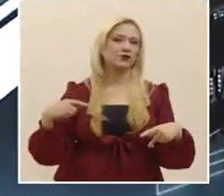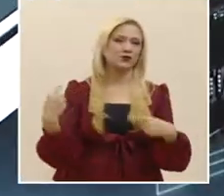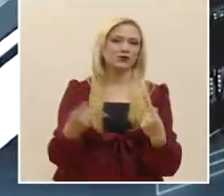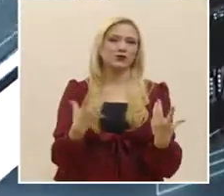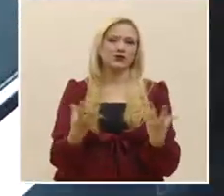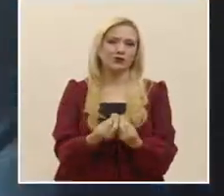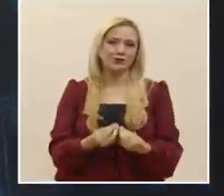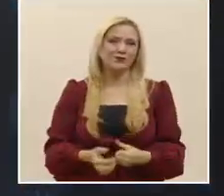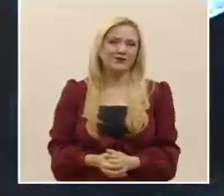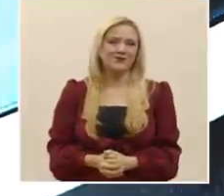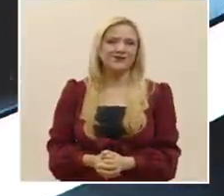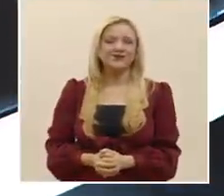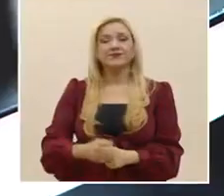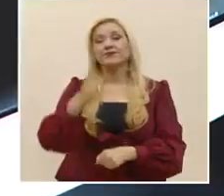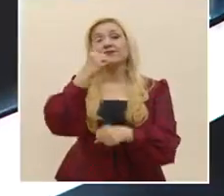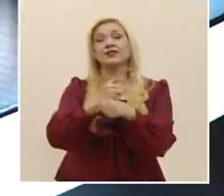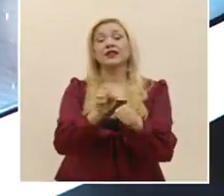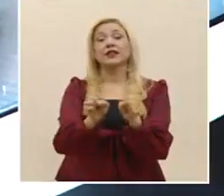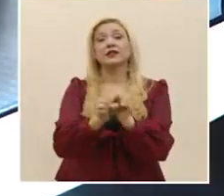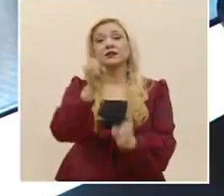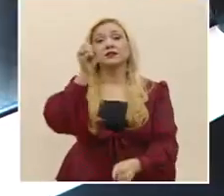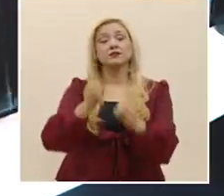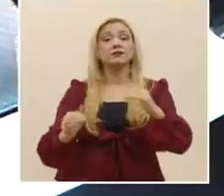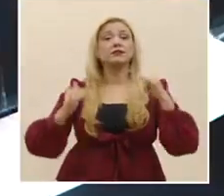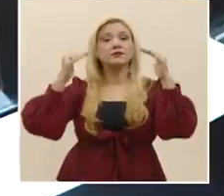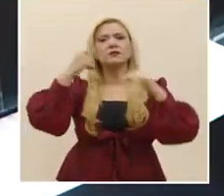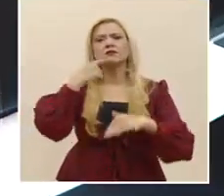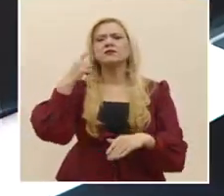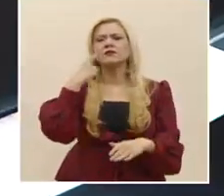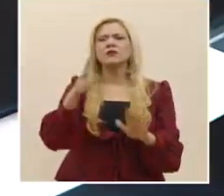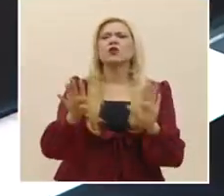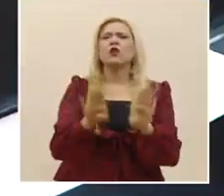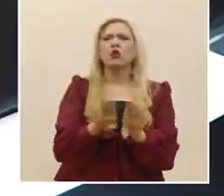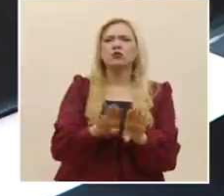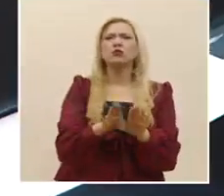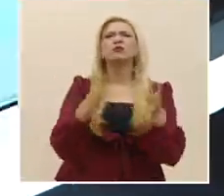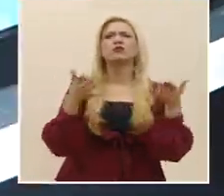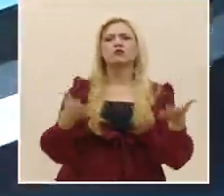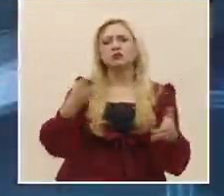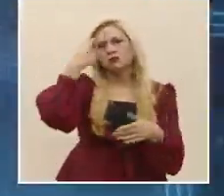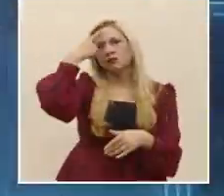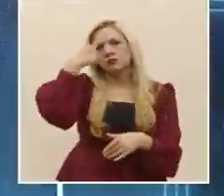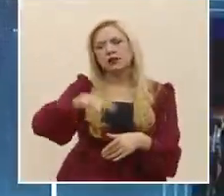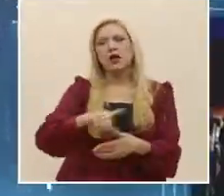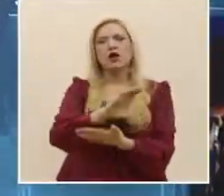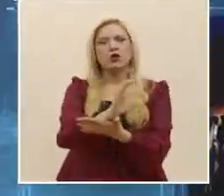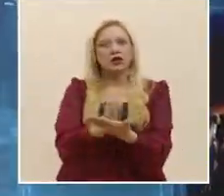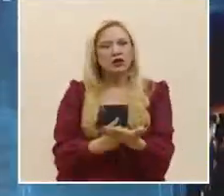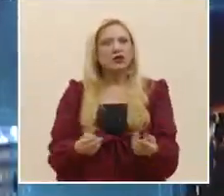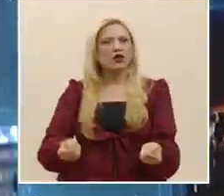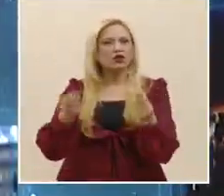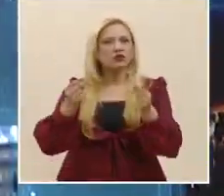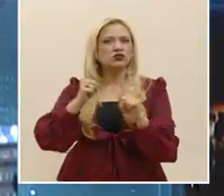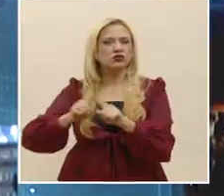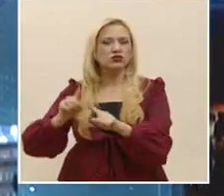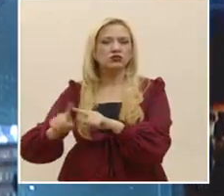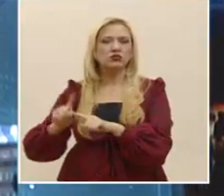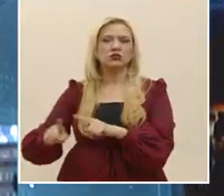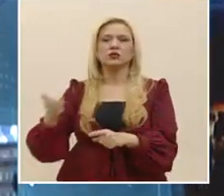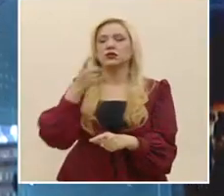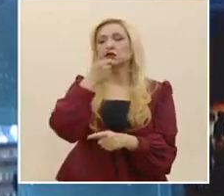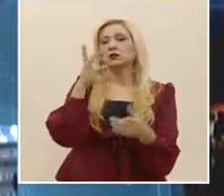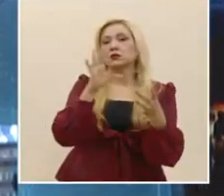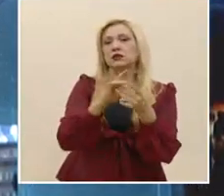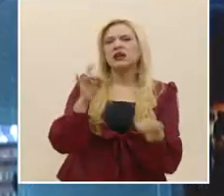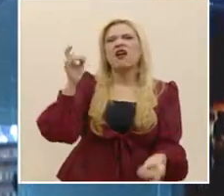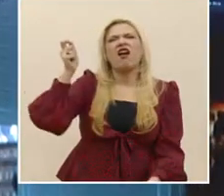Y la primera sala de la Corte estableció el alcance de diversas medidas cautelares en materia mercantil. José Luis Guerra nos explica